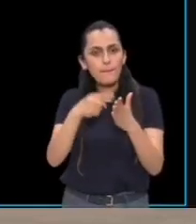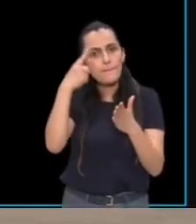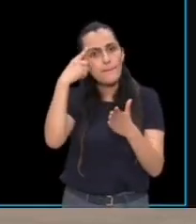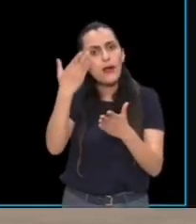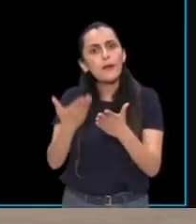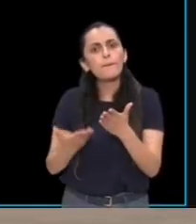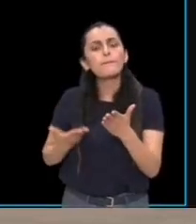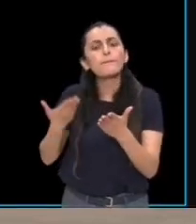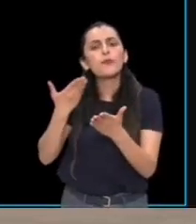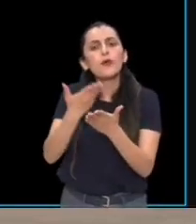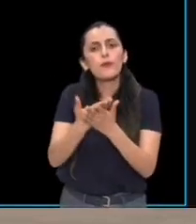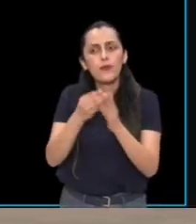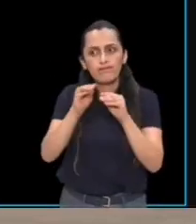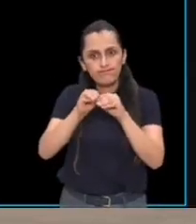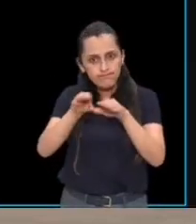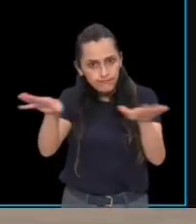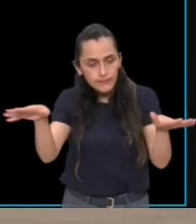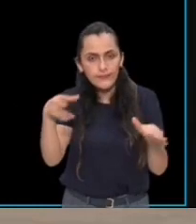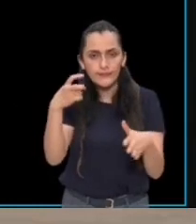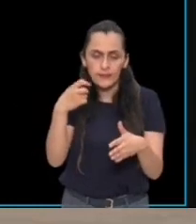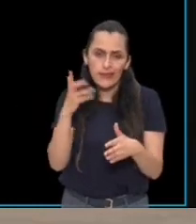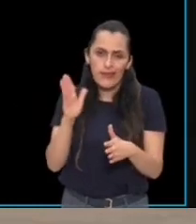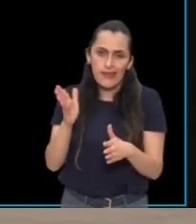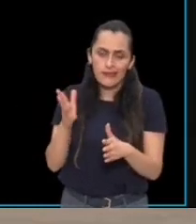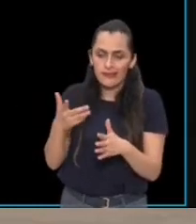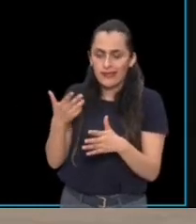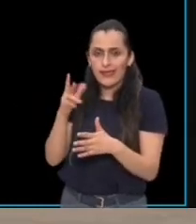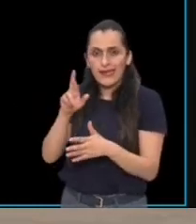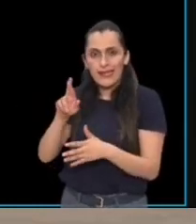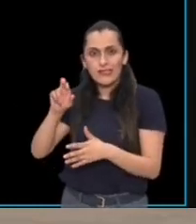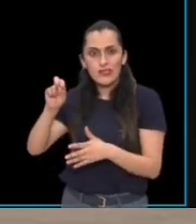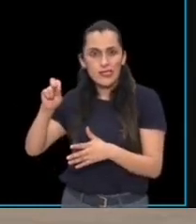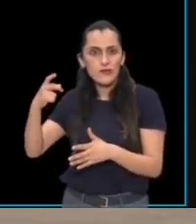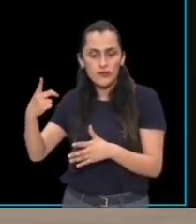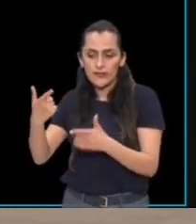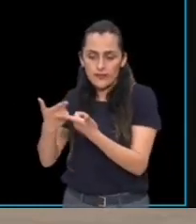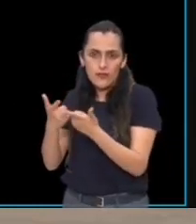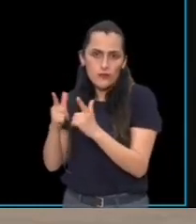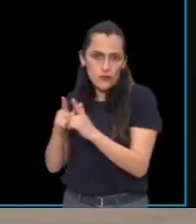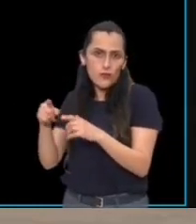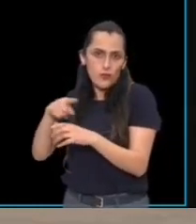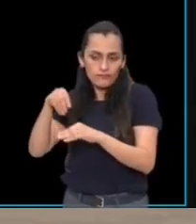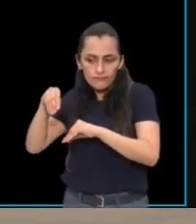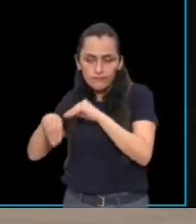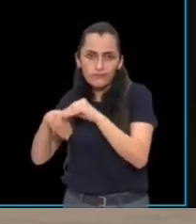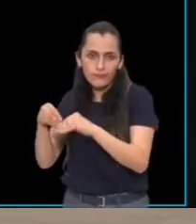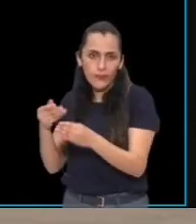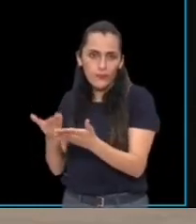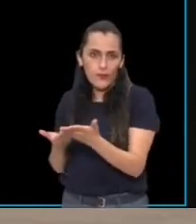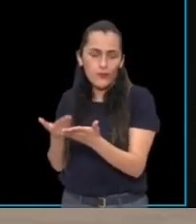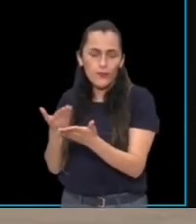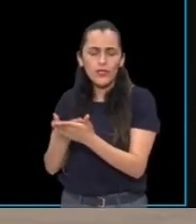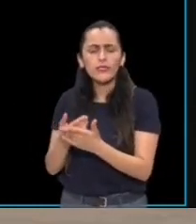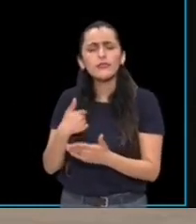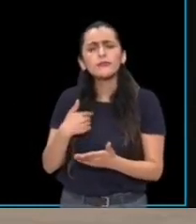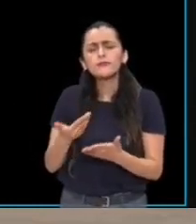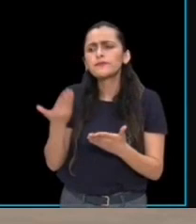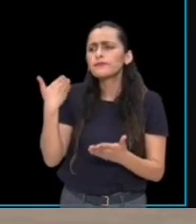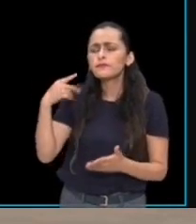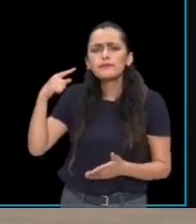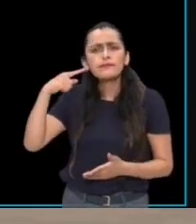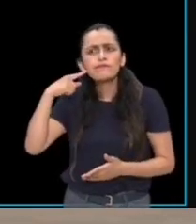estas iniciativas de ley que tenemos desde redes sociales progresistas a la población. He venido escuchando un poco lo que